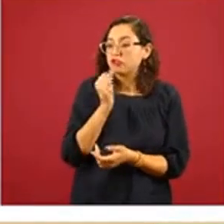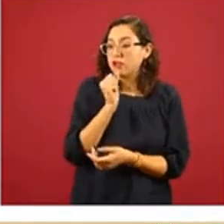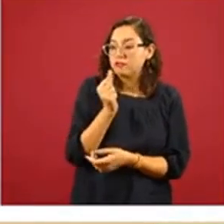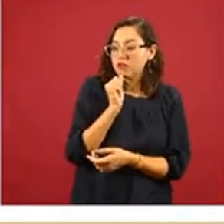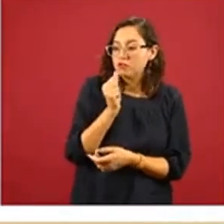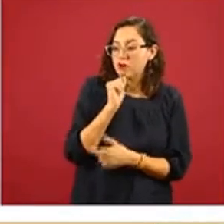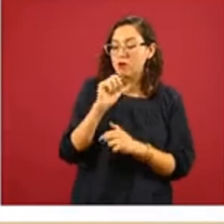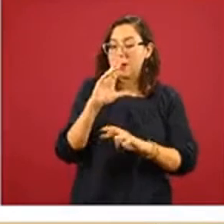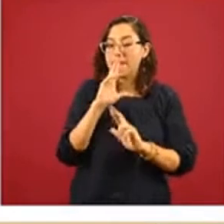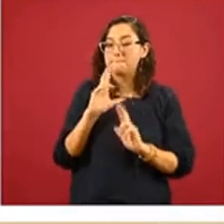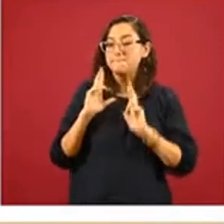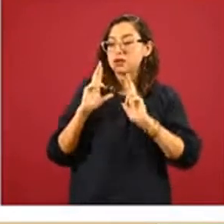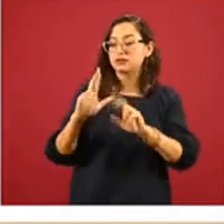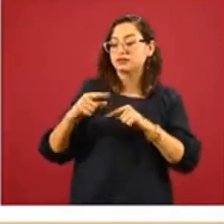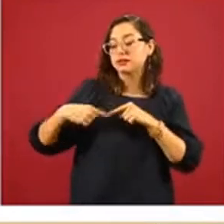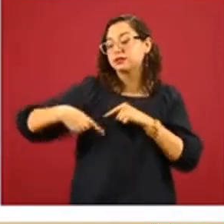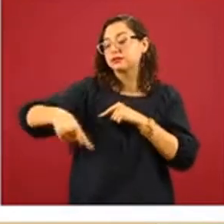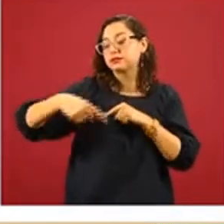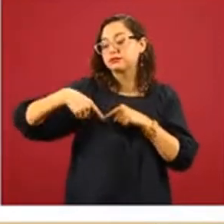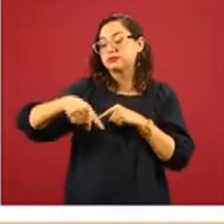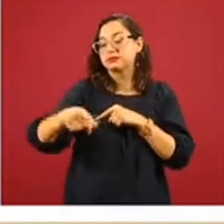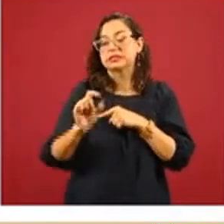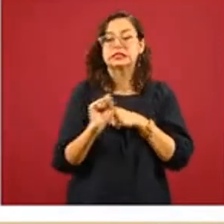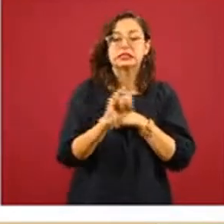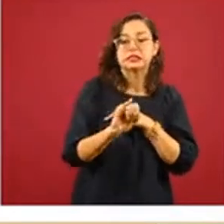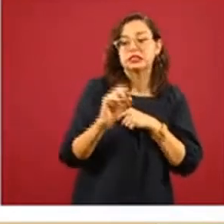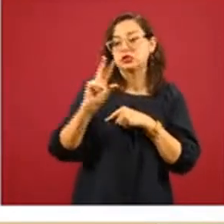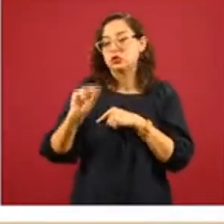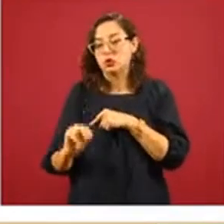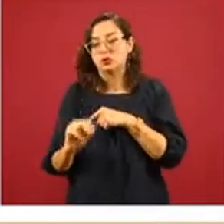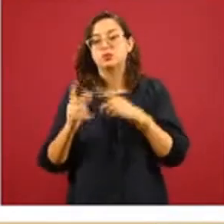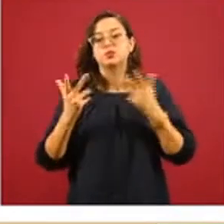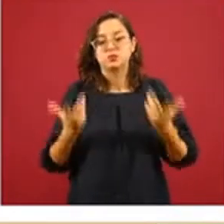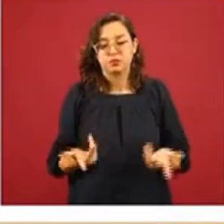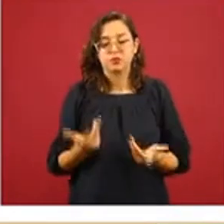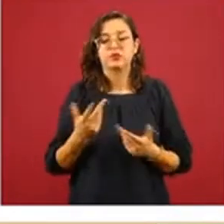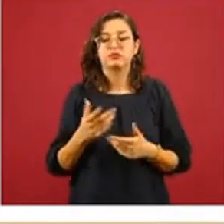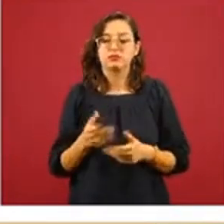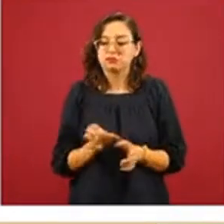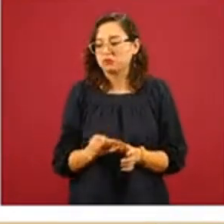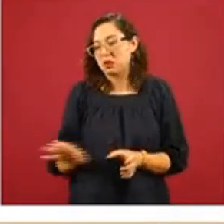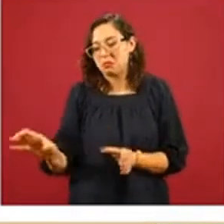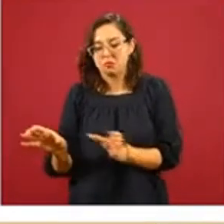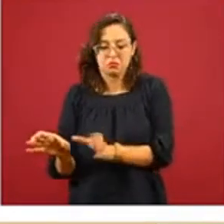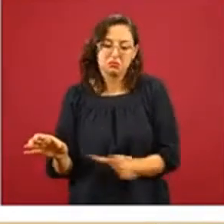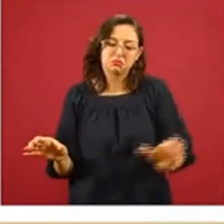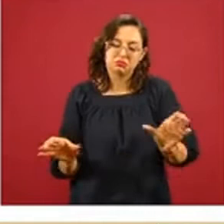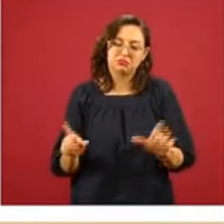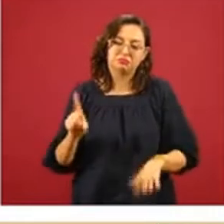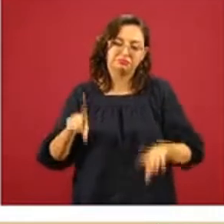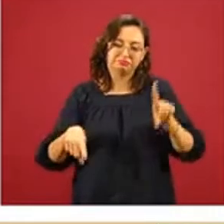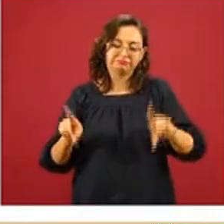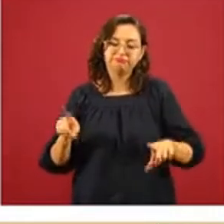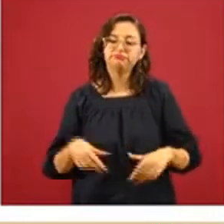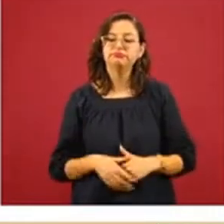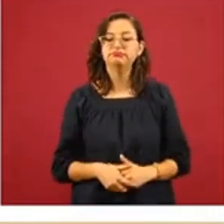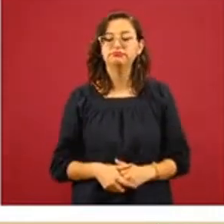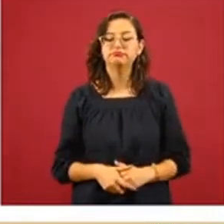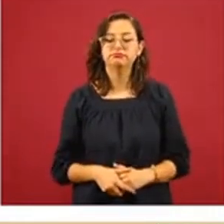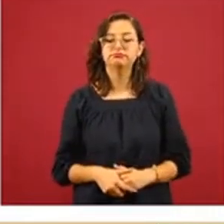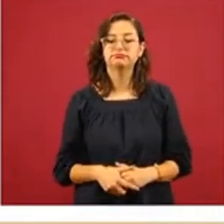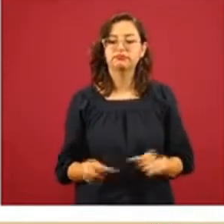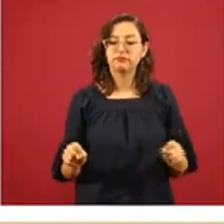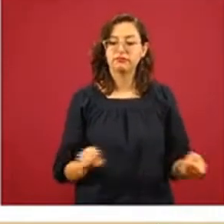son los casos que en los siguientes días estarán siendo confirmados, algunos de ellos también descartados a la enfermedad. La